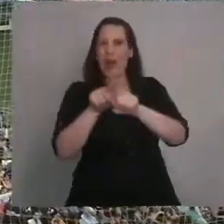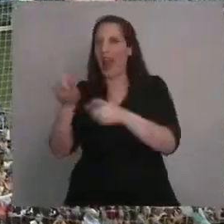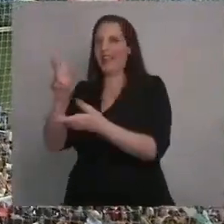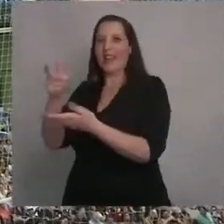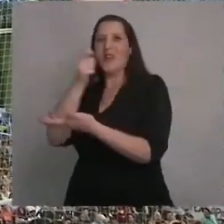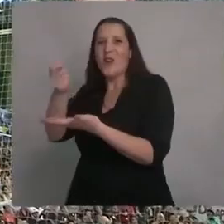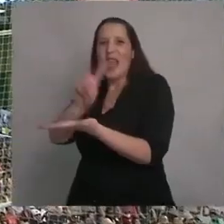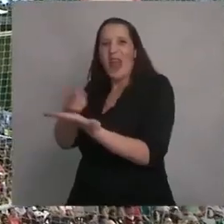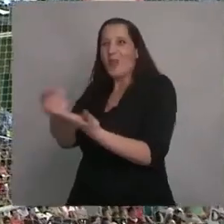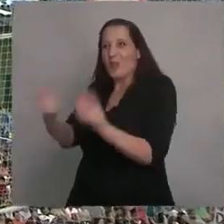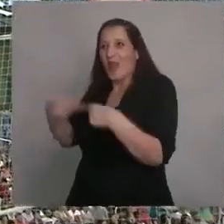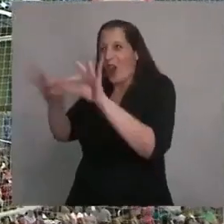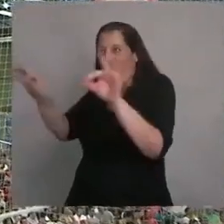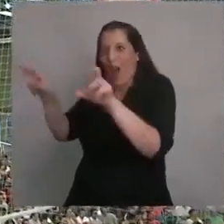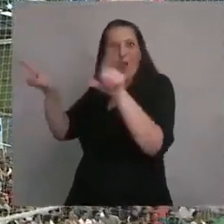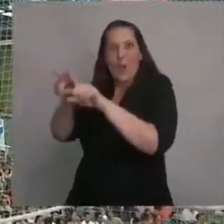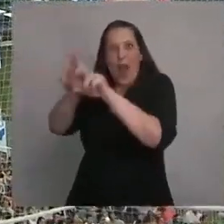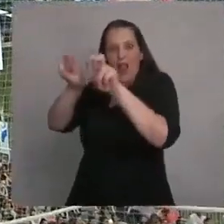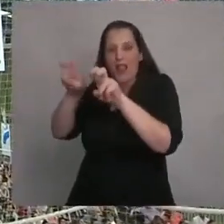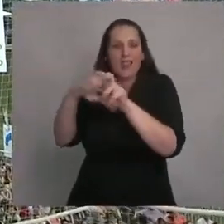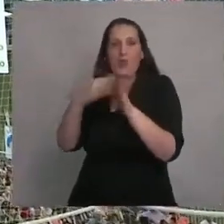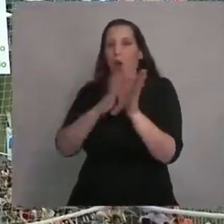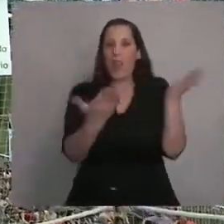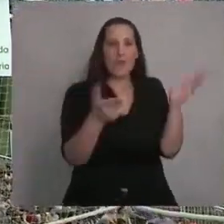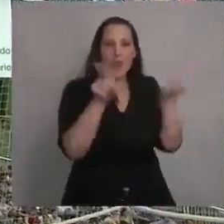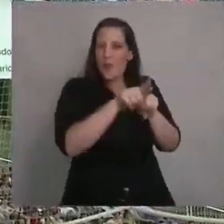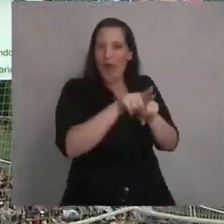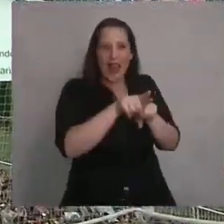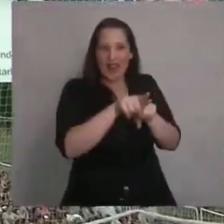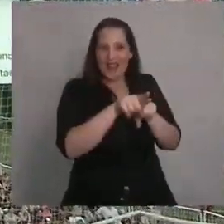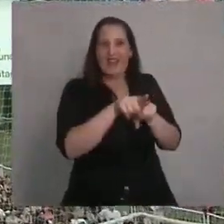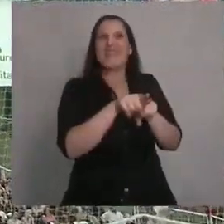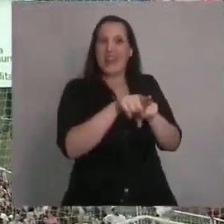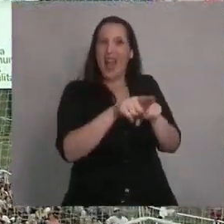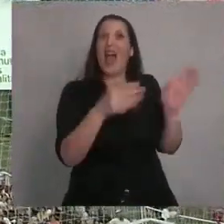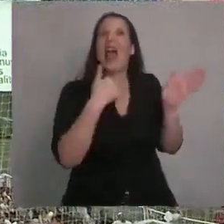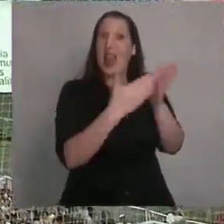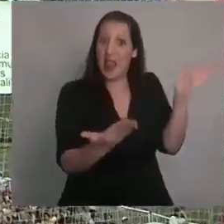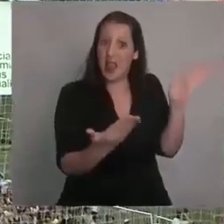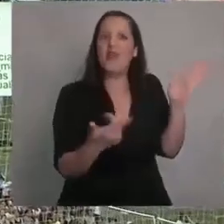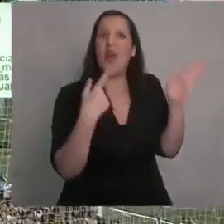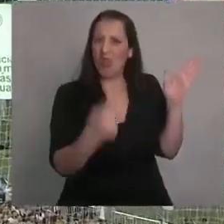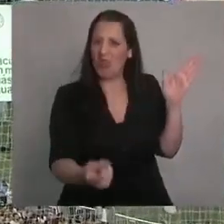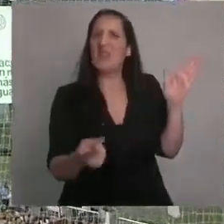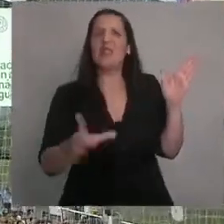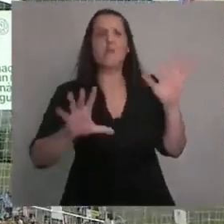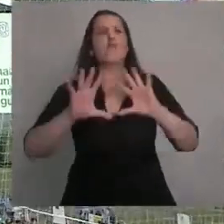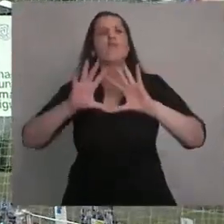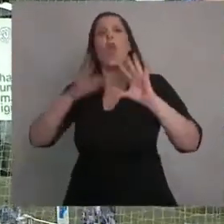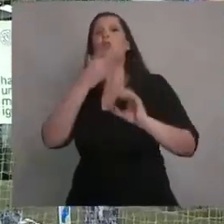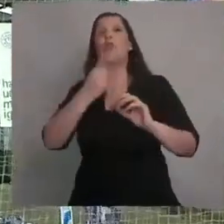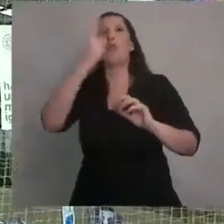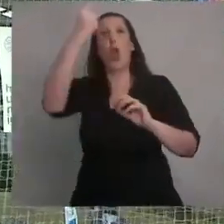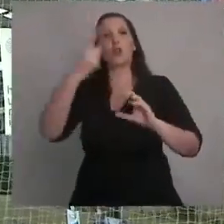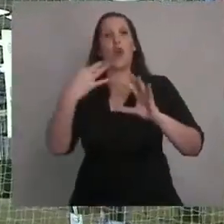mandato de masculinidad, en el cual muestra, ¿no?, que en el mundo la imagen y semejanza de